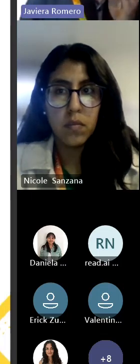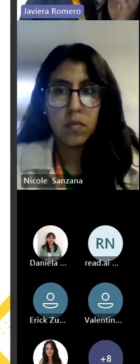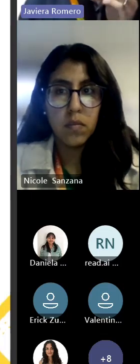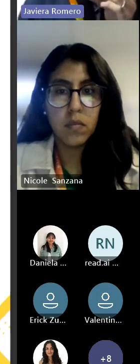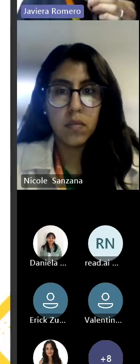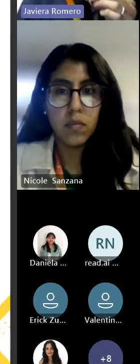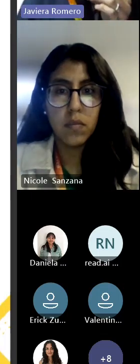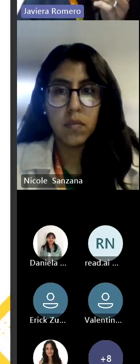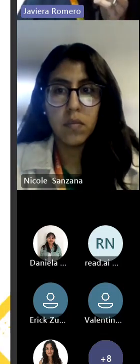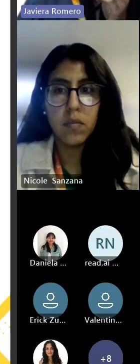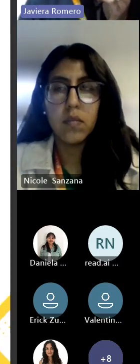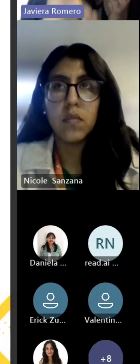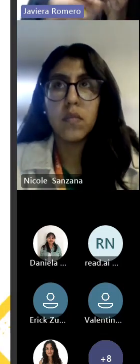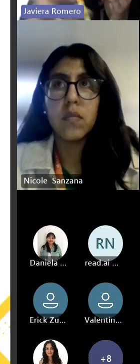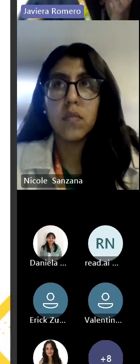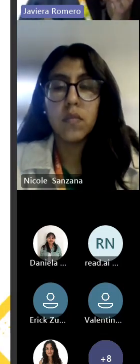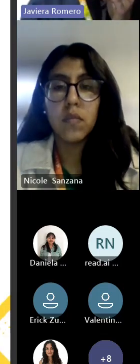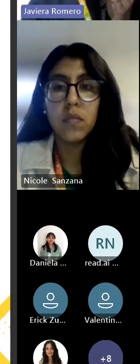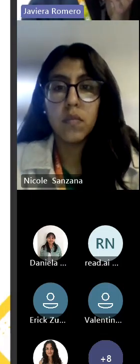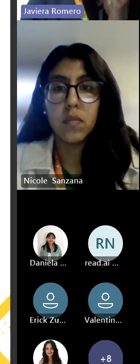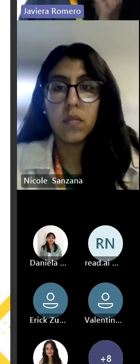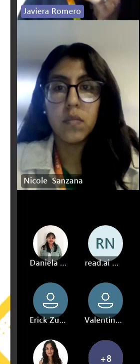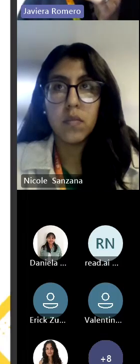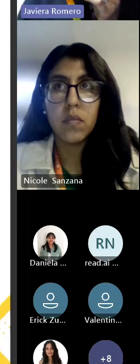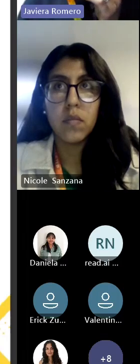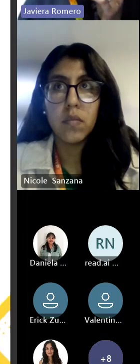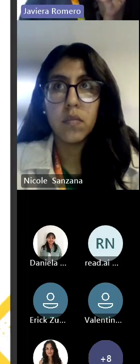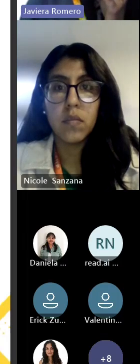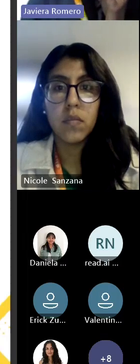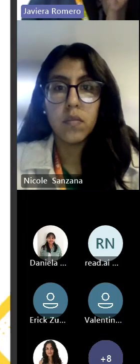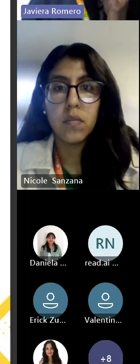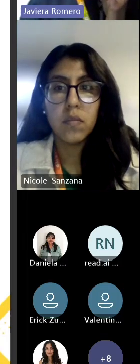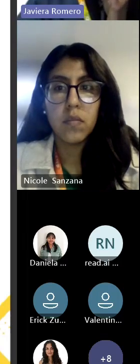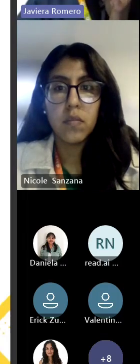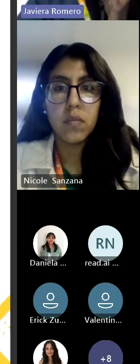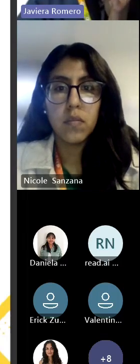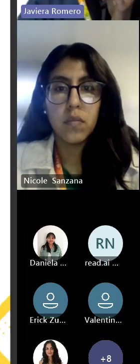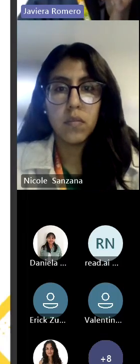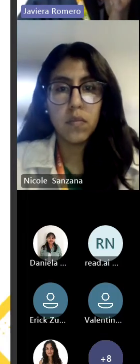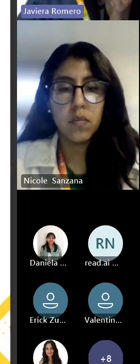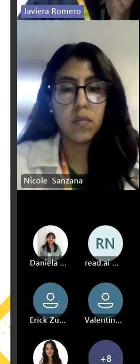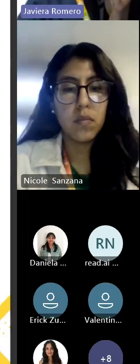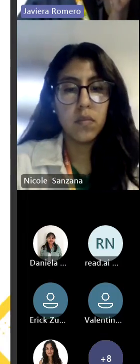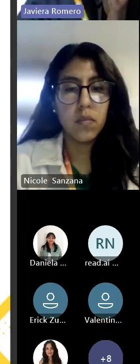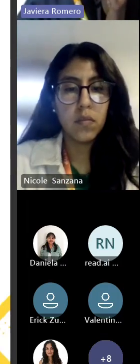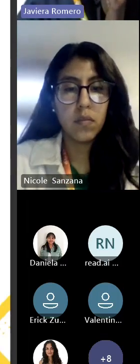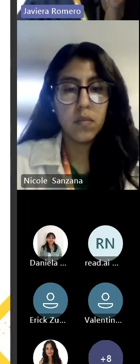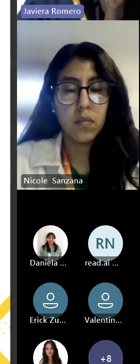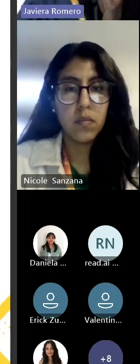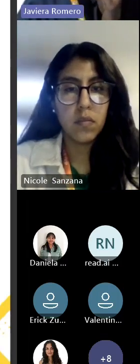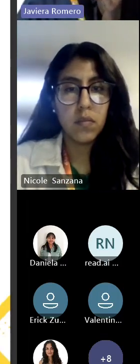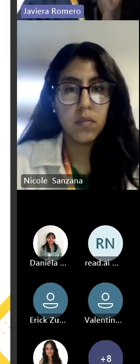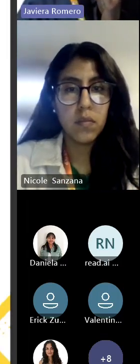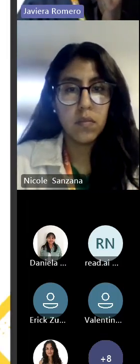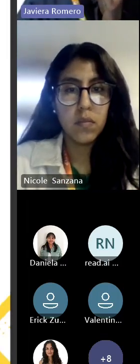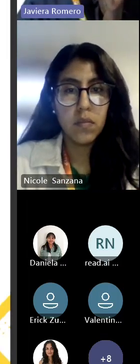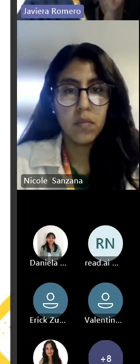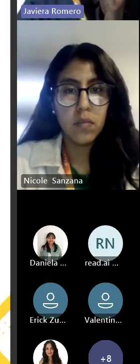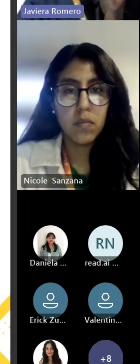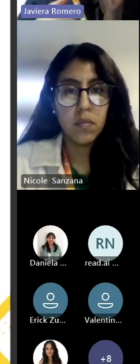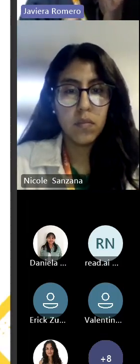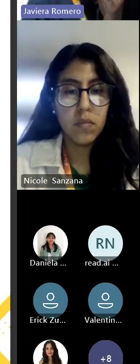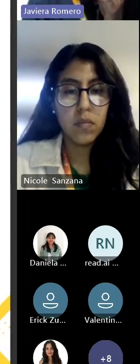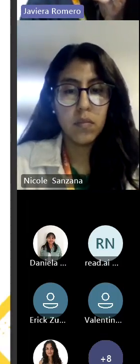a una normalidad, ¿cierto? Pero tienen que existir todos estos pasos previos. Ya sería impensable volver a clases